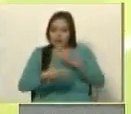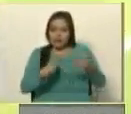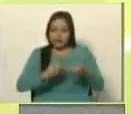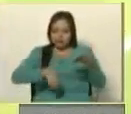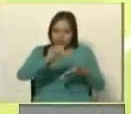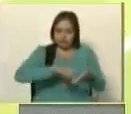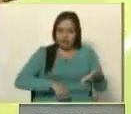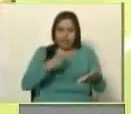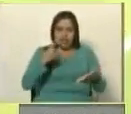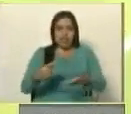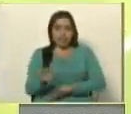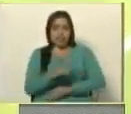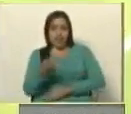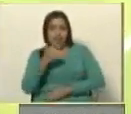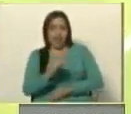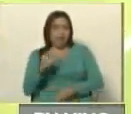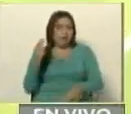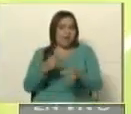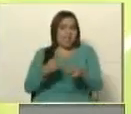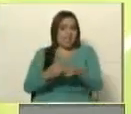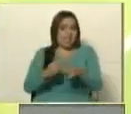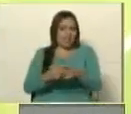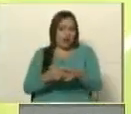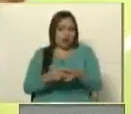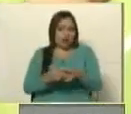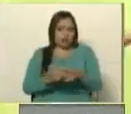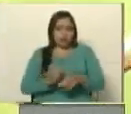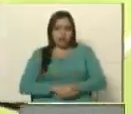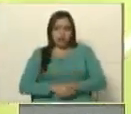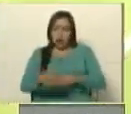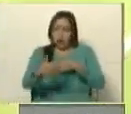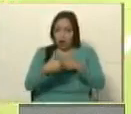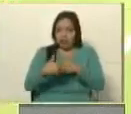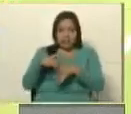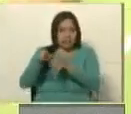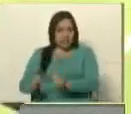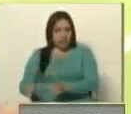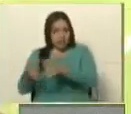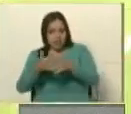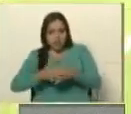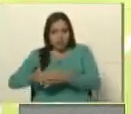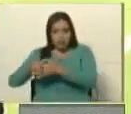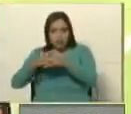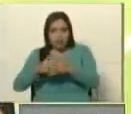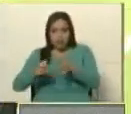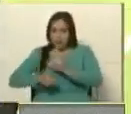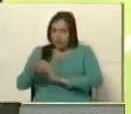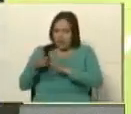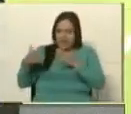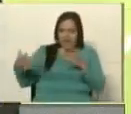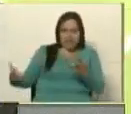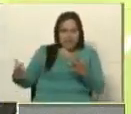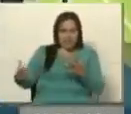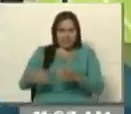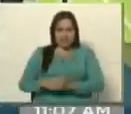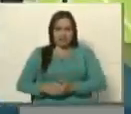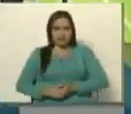donde dice que Venezuela es una amenaza inusual y extraordinaria para la seguridad de uno de los imperios más grandes del mundo. No,